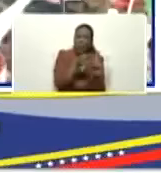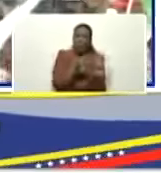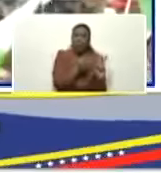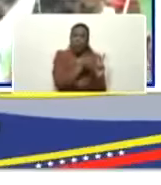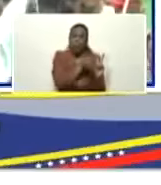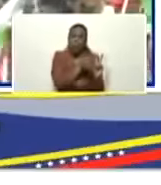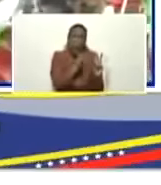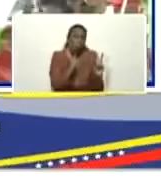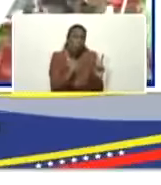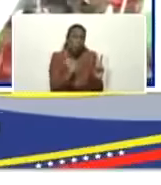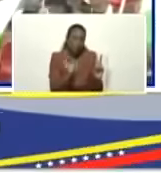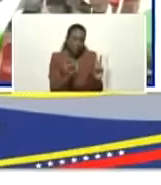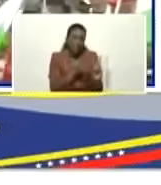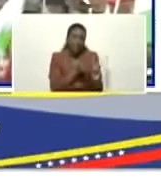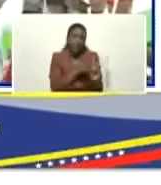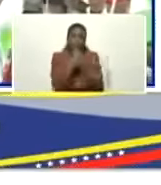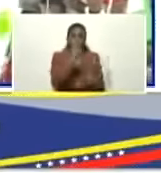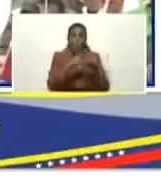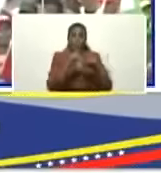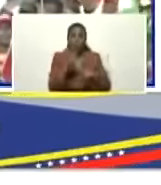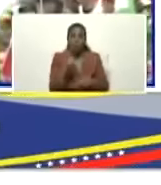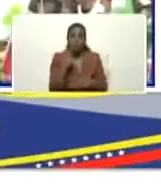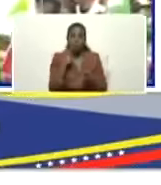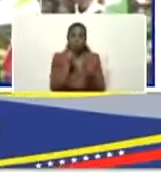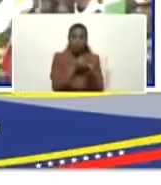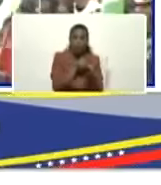Como mínimo, en su 1x10,